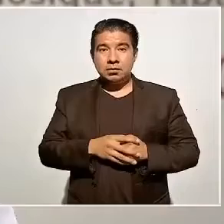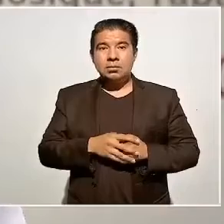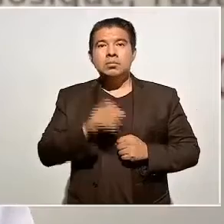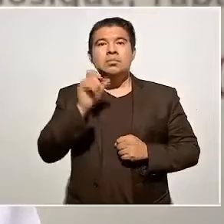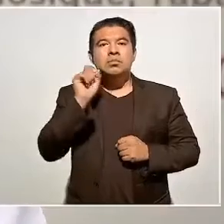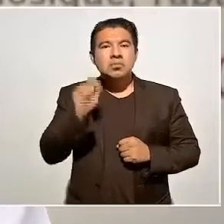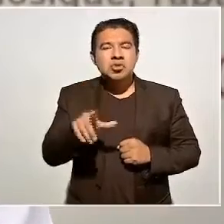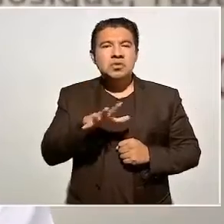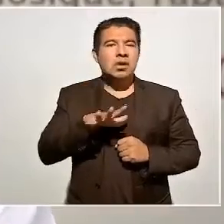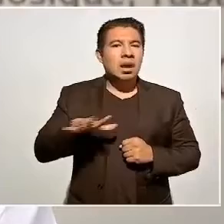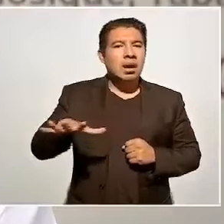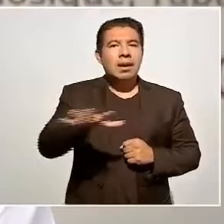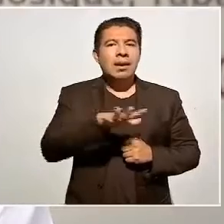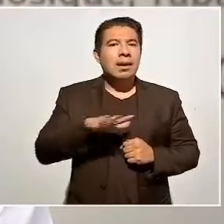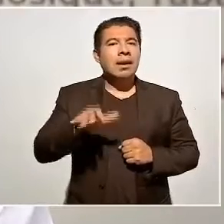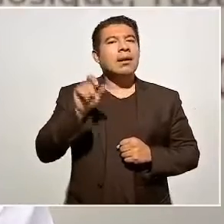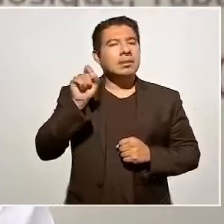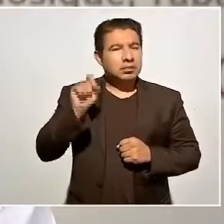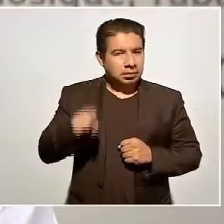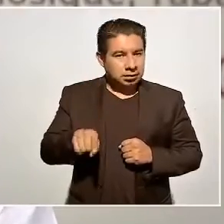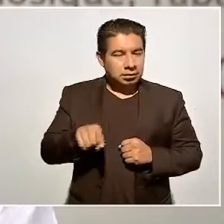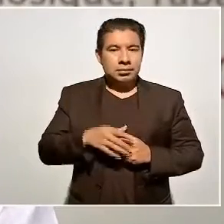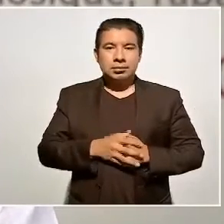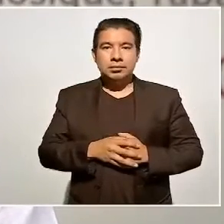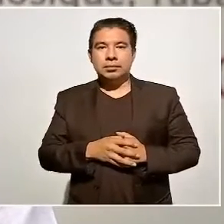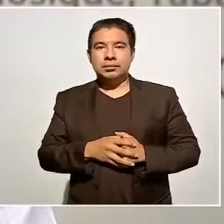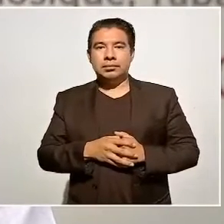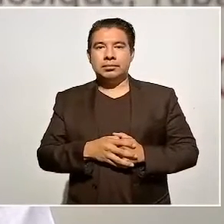de aquí, de Tenosique,